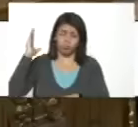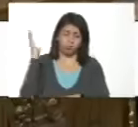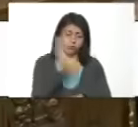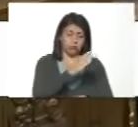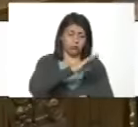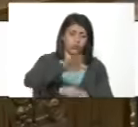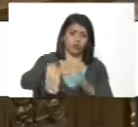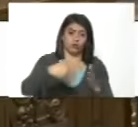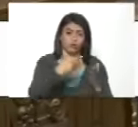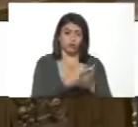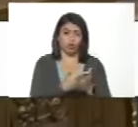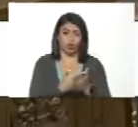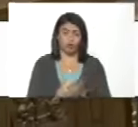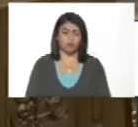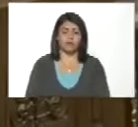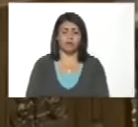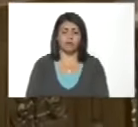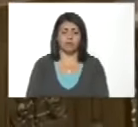No solo del chavismo.